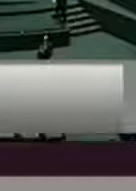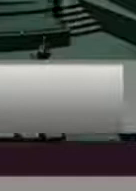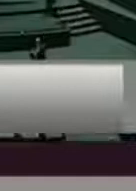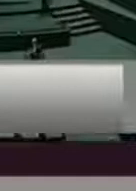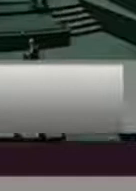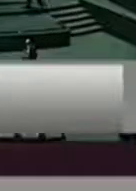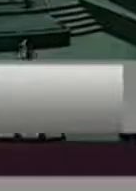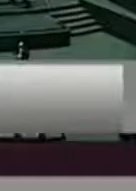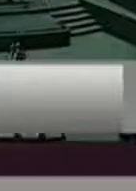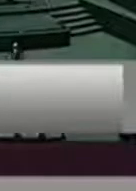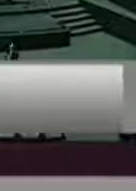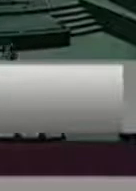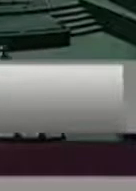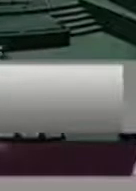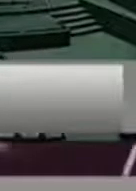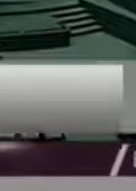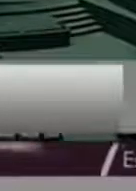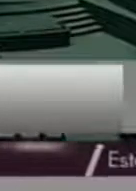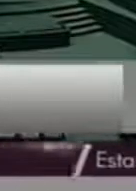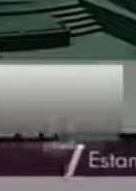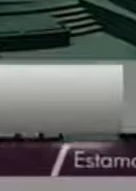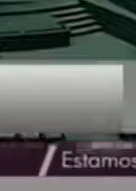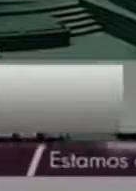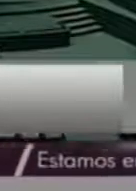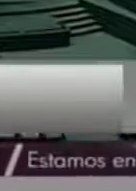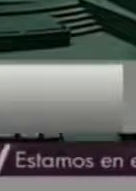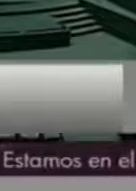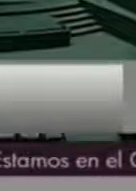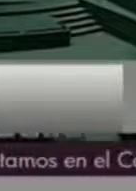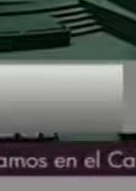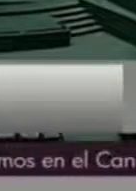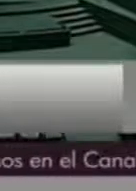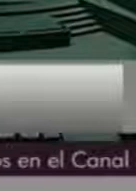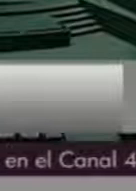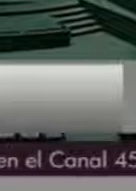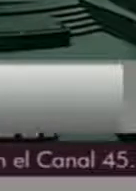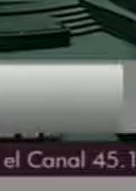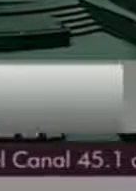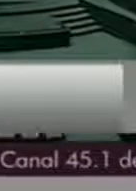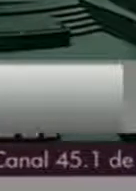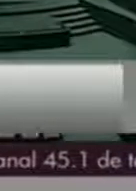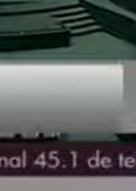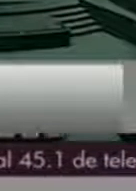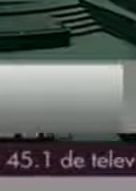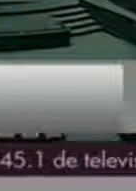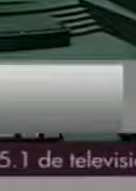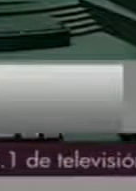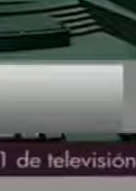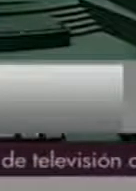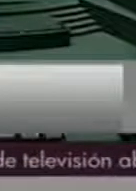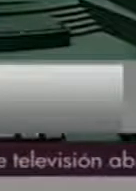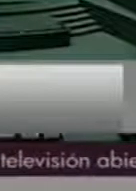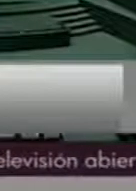México no han dado fortaleza a la economía. En nuestra nación, año tras año,